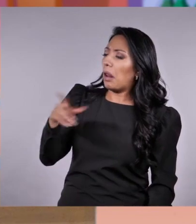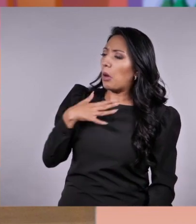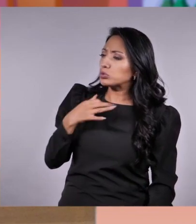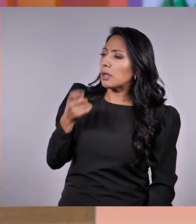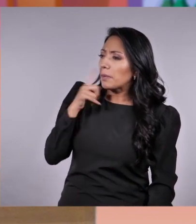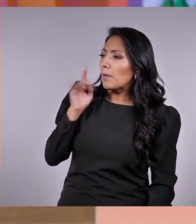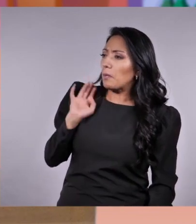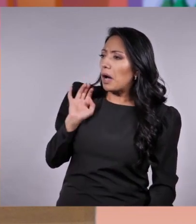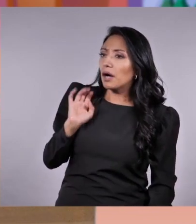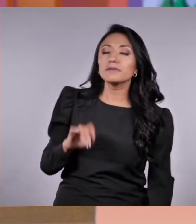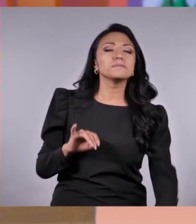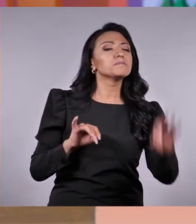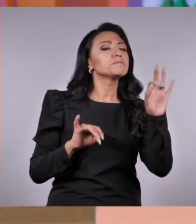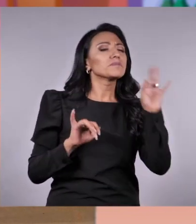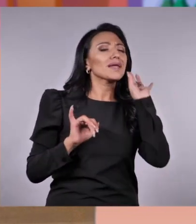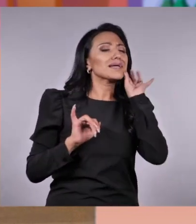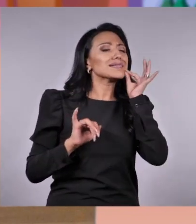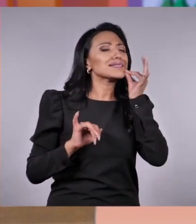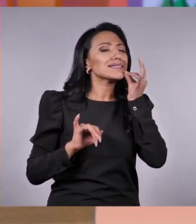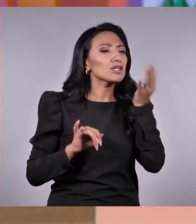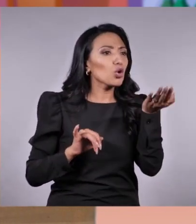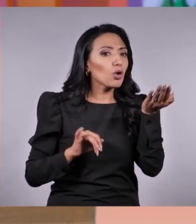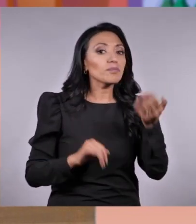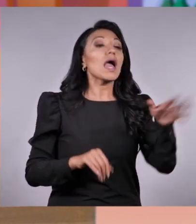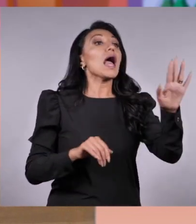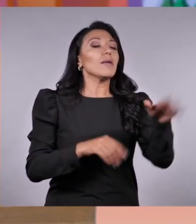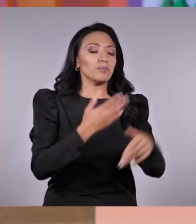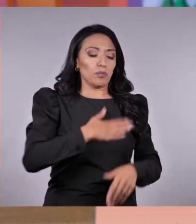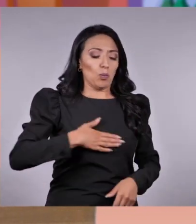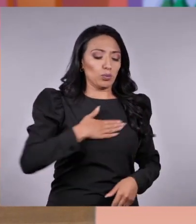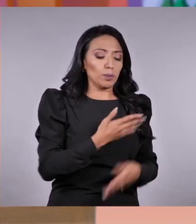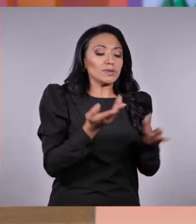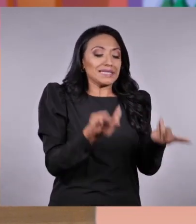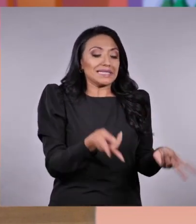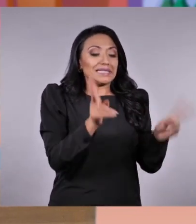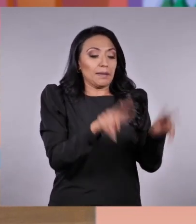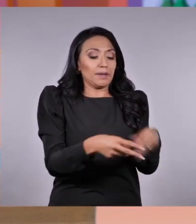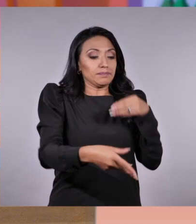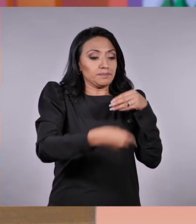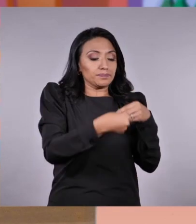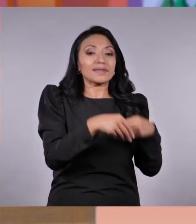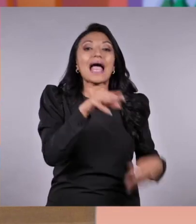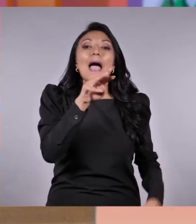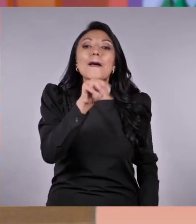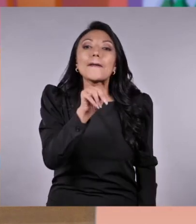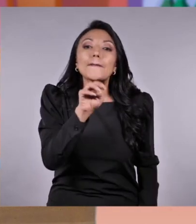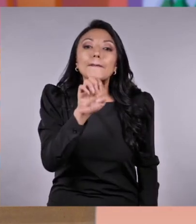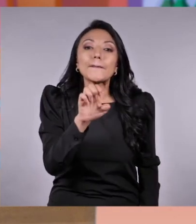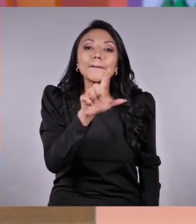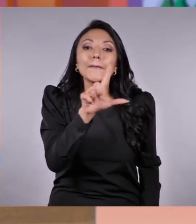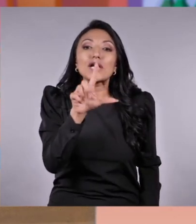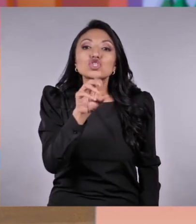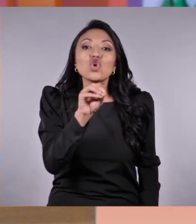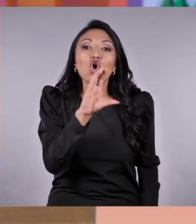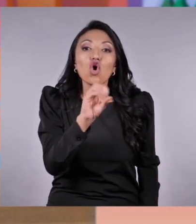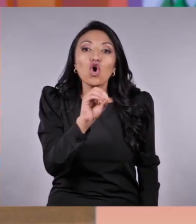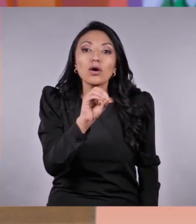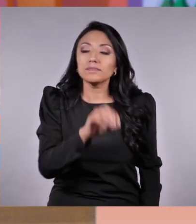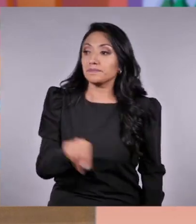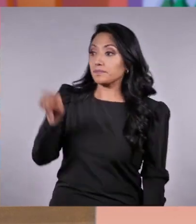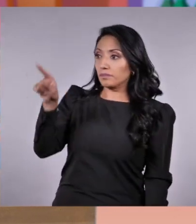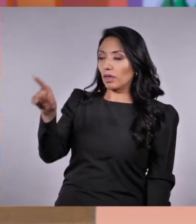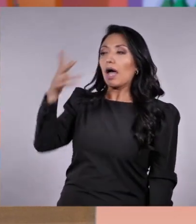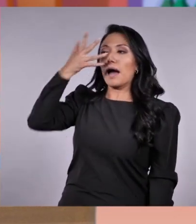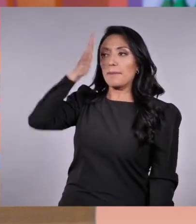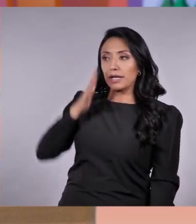¡Delicioso! ¡Muy delicioso, vecina! Le pido un favor. ¿Tiene melloquito? Sí, son amarillos y